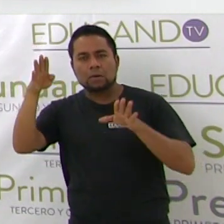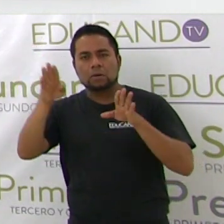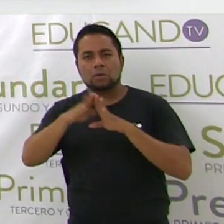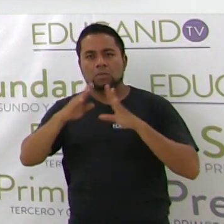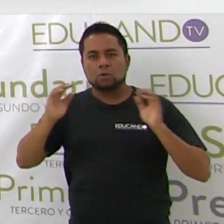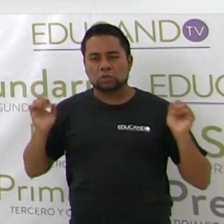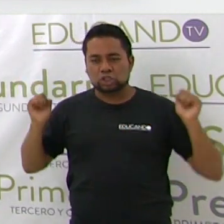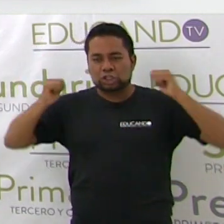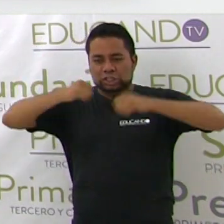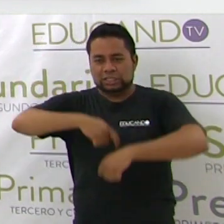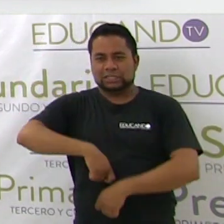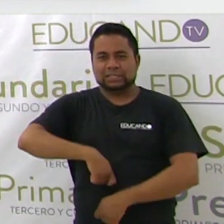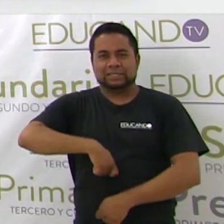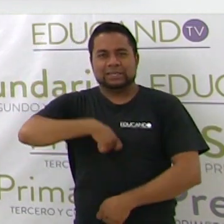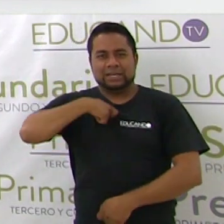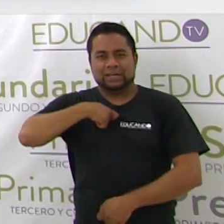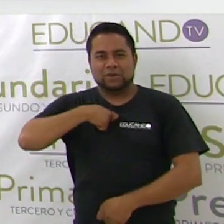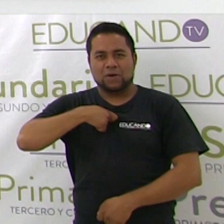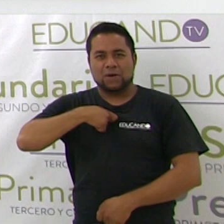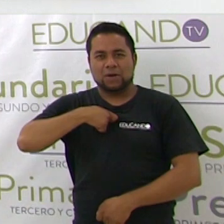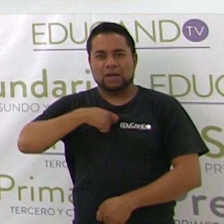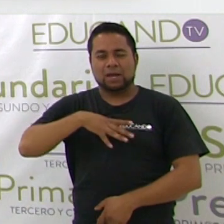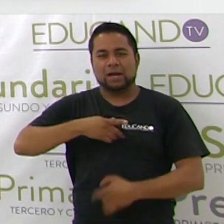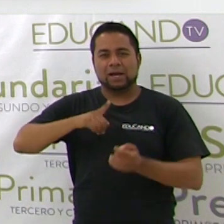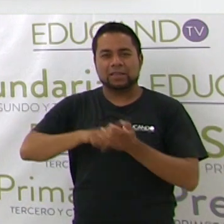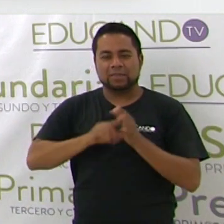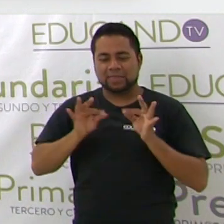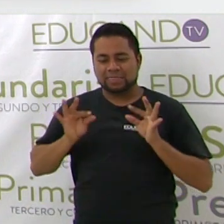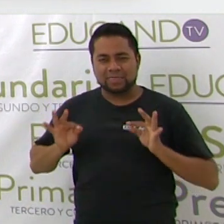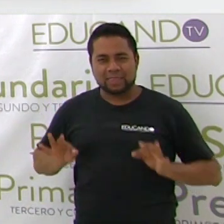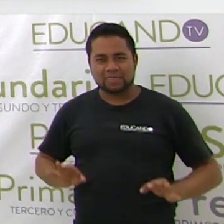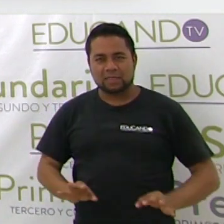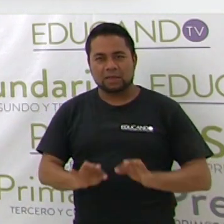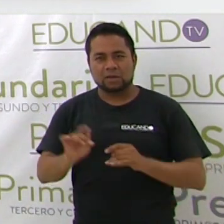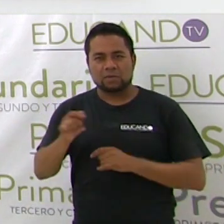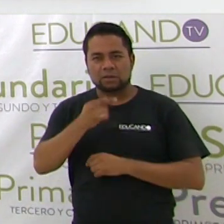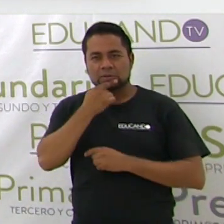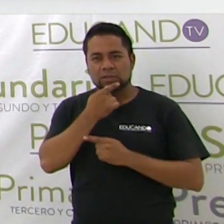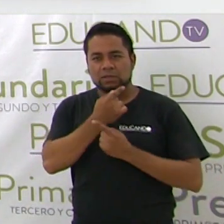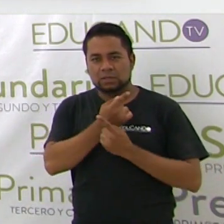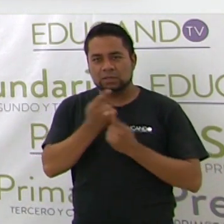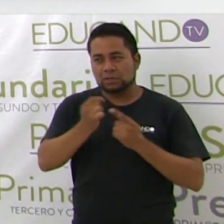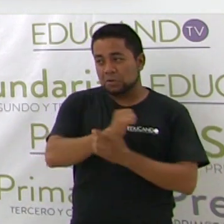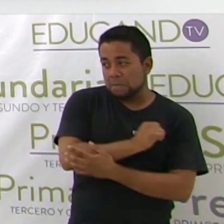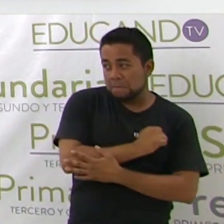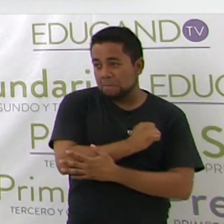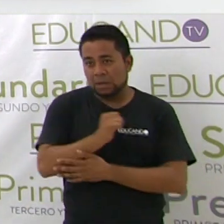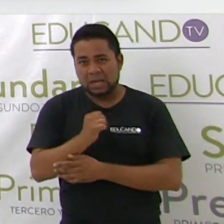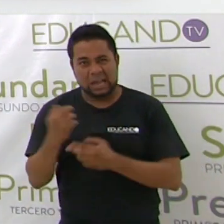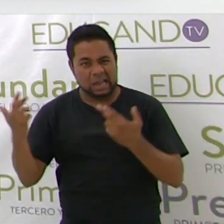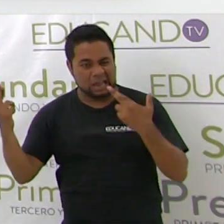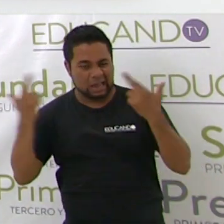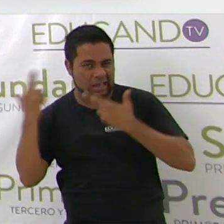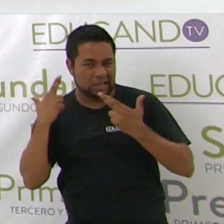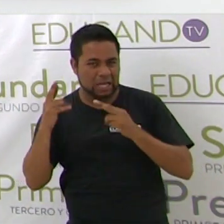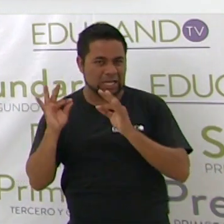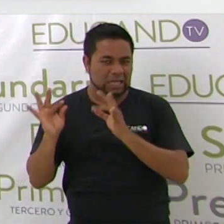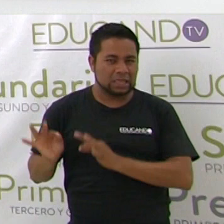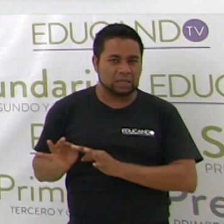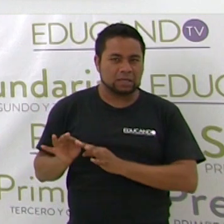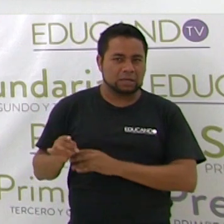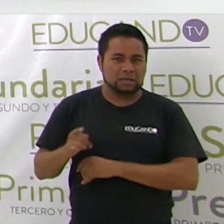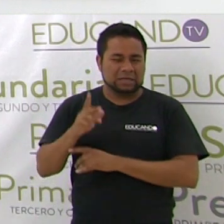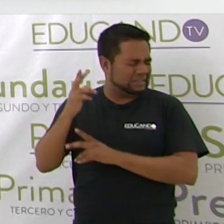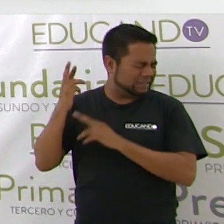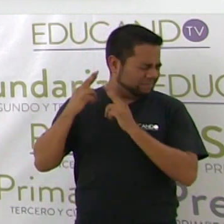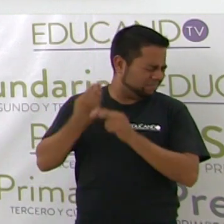chaleco con ese plástico que tiene burbujitas. Entonces cuando el niño se aventaba a las paredes, sonaban las burbujitas y él no